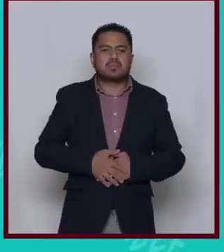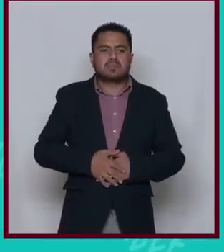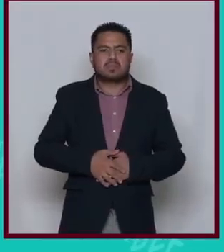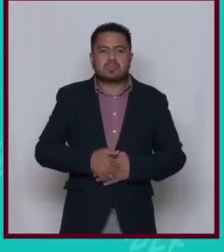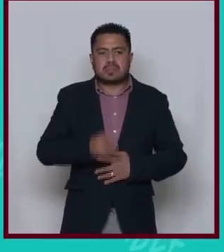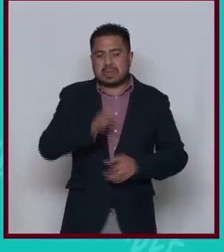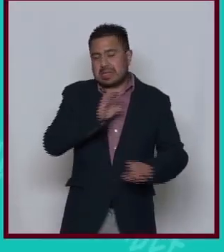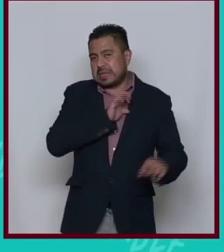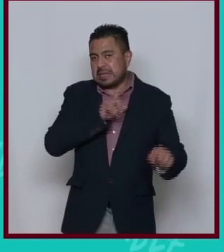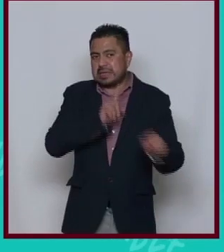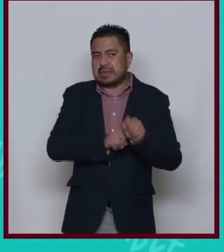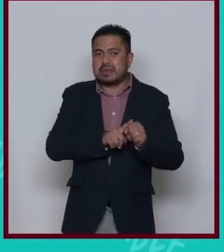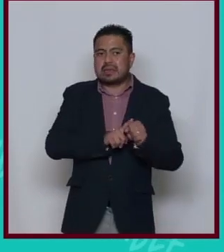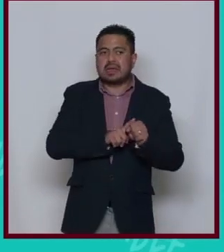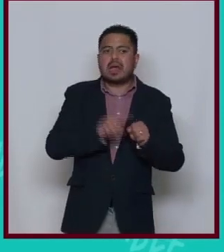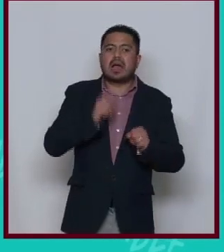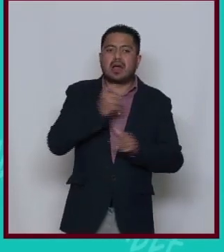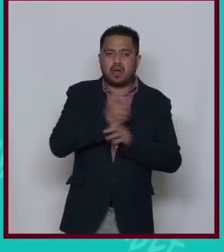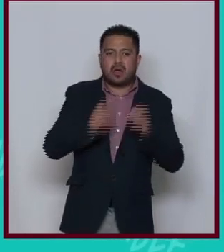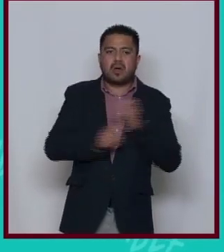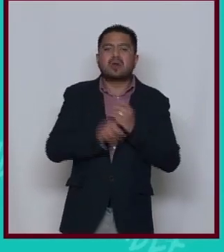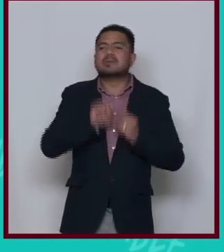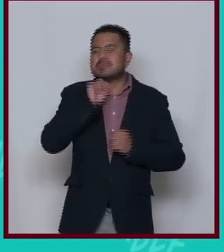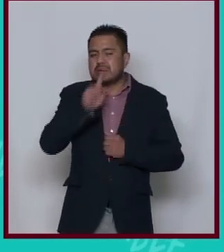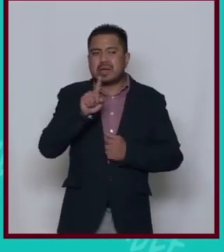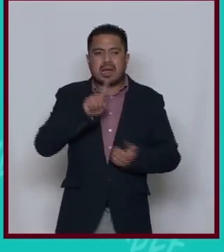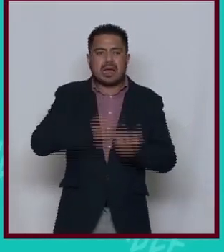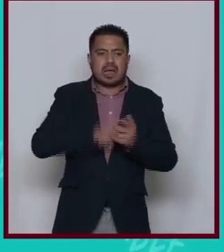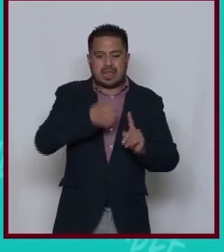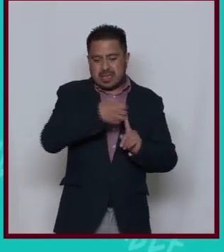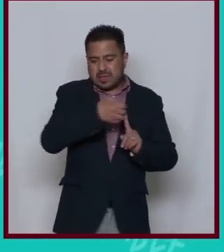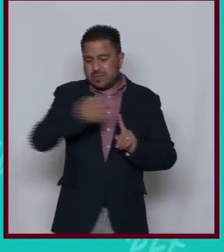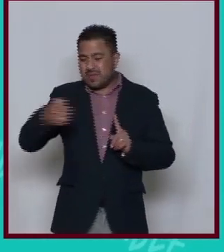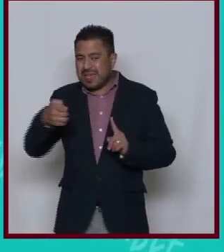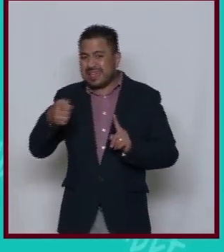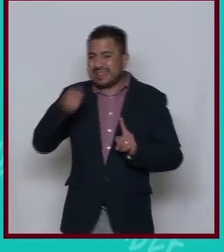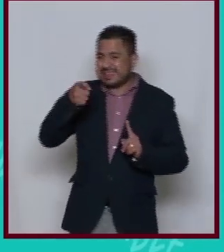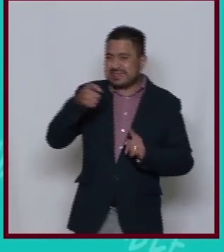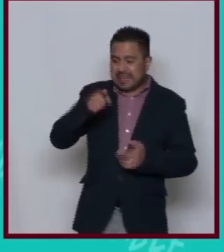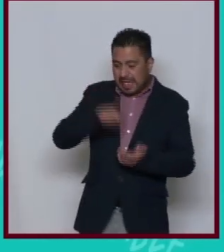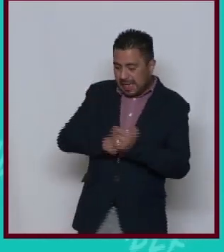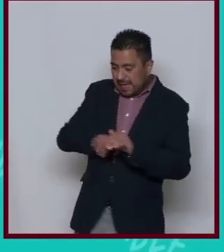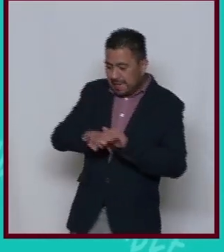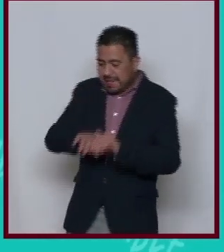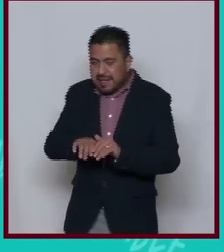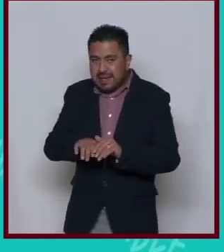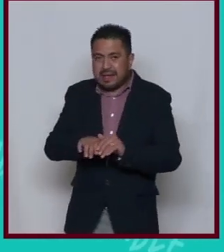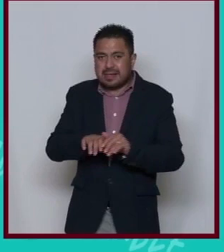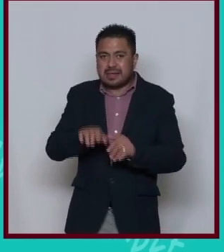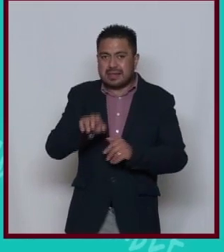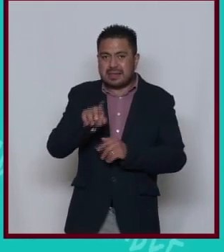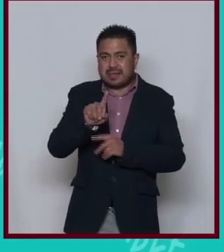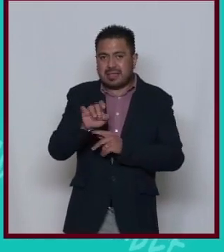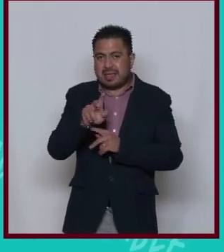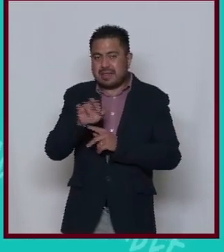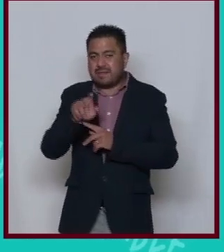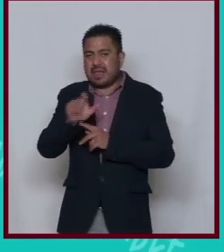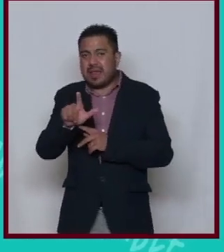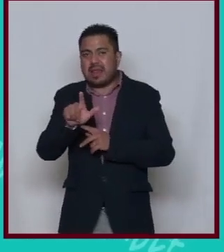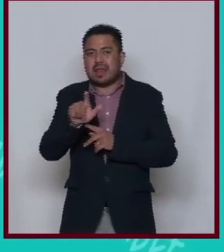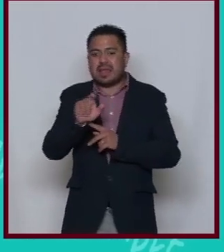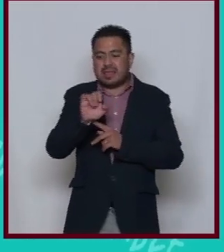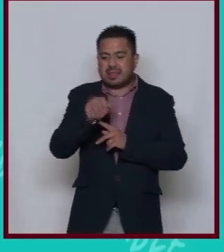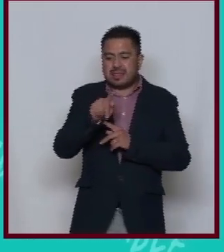En particular, pues hay cosas que también llamamos ecuaciones, que justo meten adentro las derivadas y las integrales, y por eso le